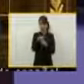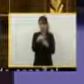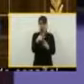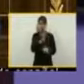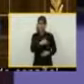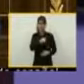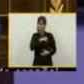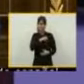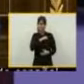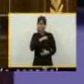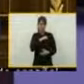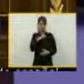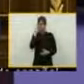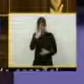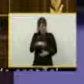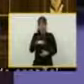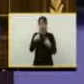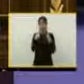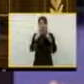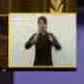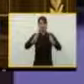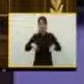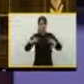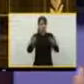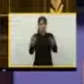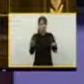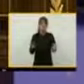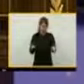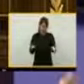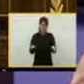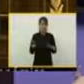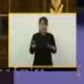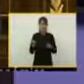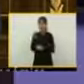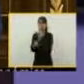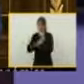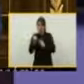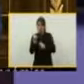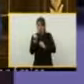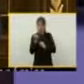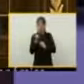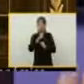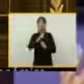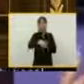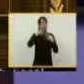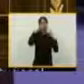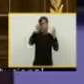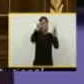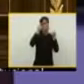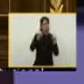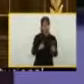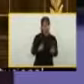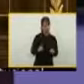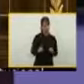partido a alianza ca súa esquerda. E déxame que me meta un momentiño con Pablo Aranguena. A ti te parece un programa